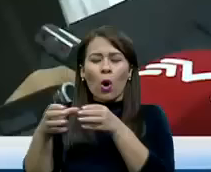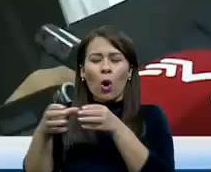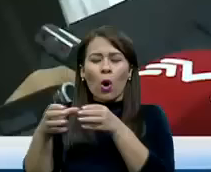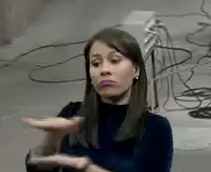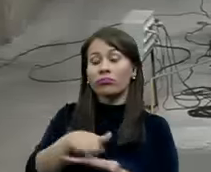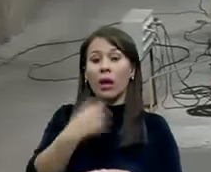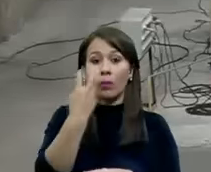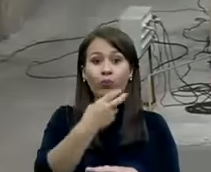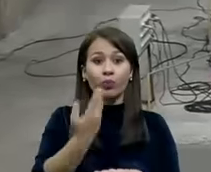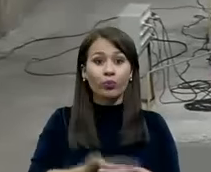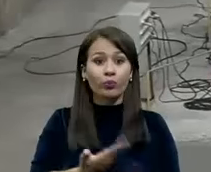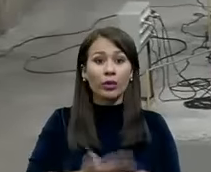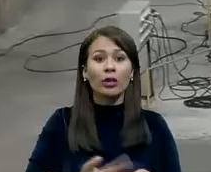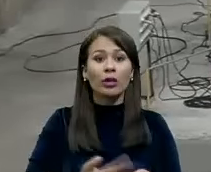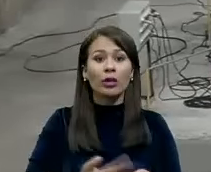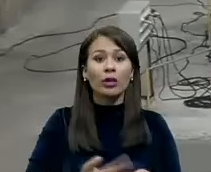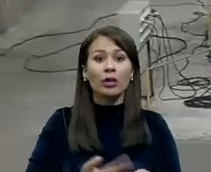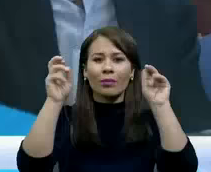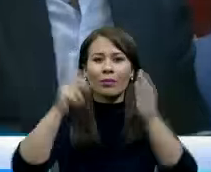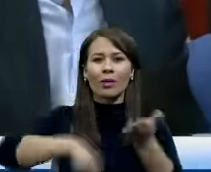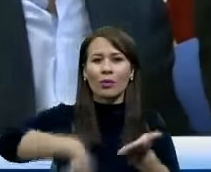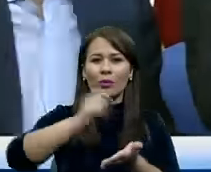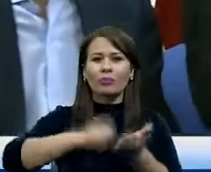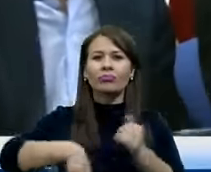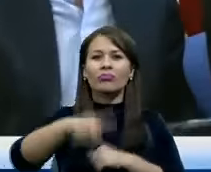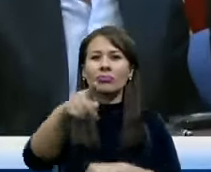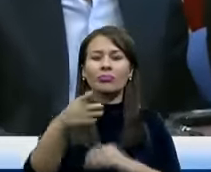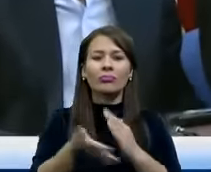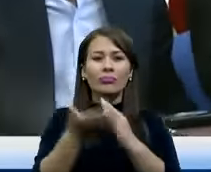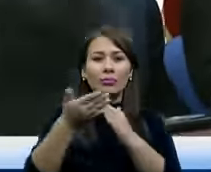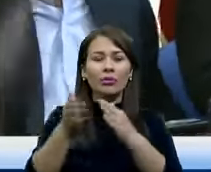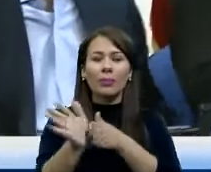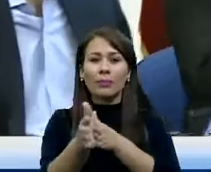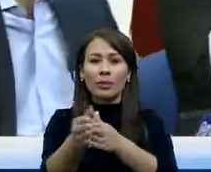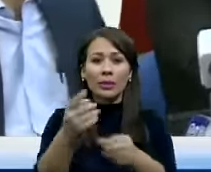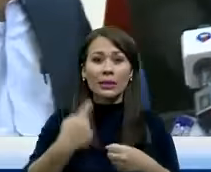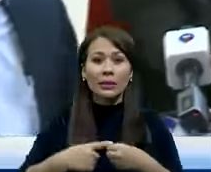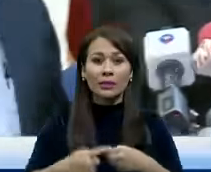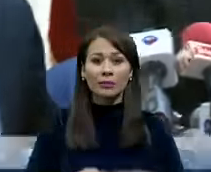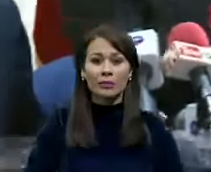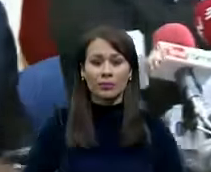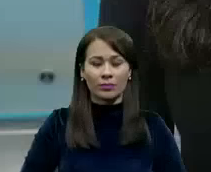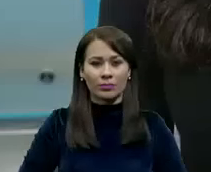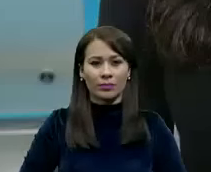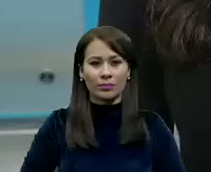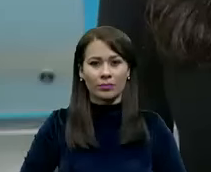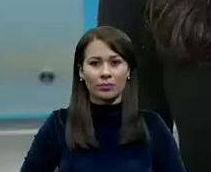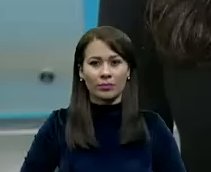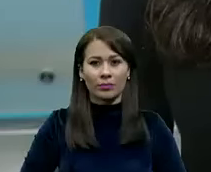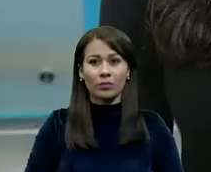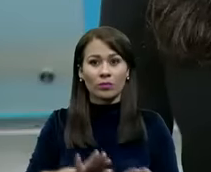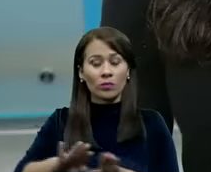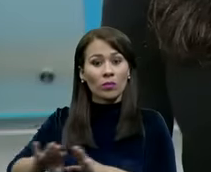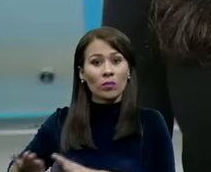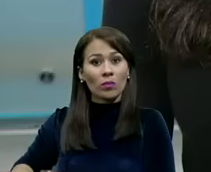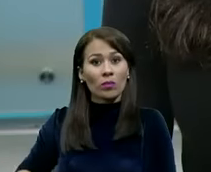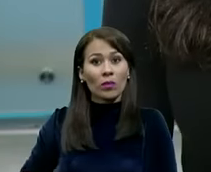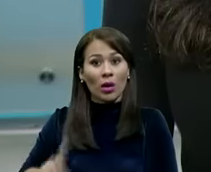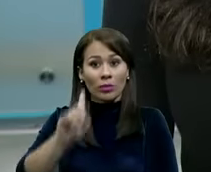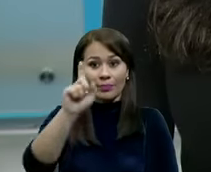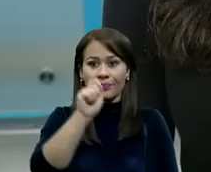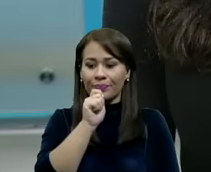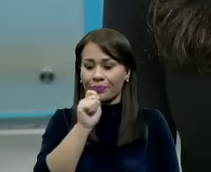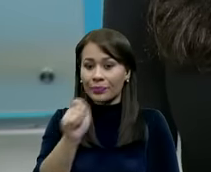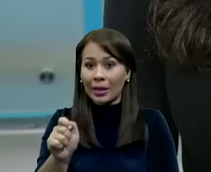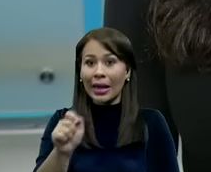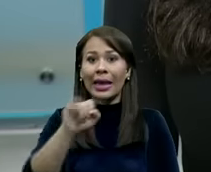Documentación relacionada a la contratación del Metro de Quito, informó Sofía Vintimilla. En una entrevista radial,